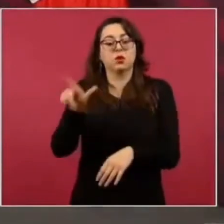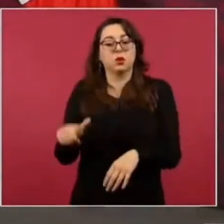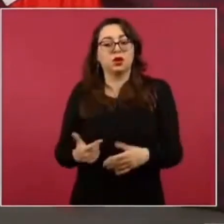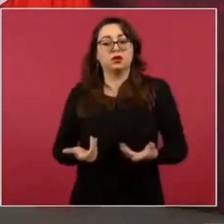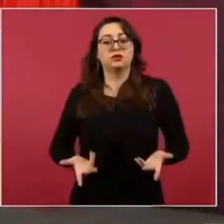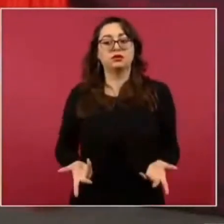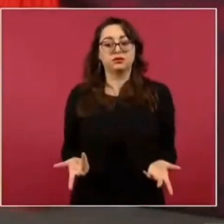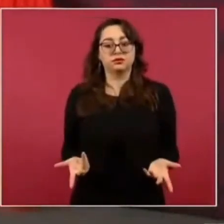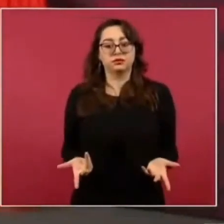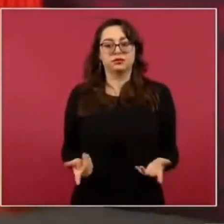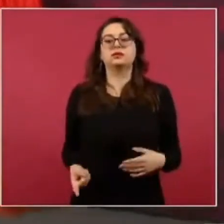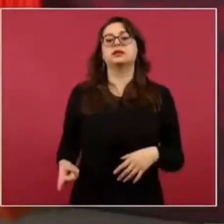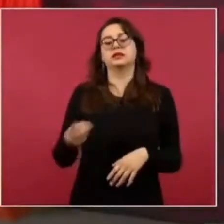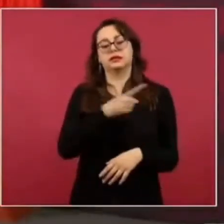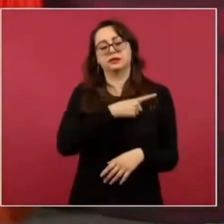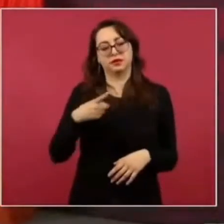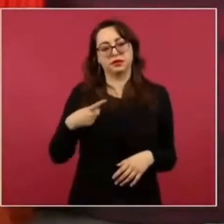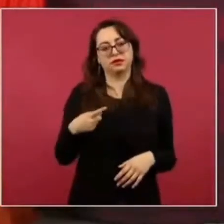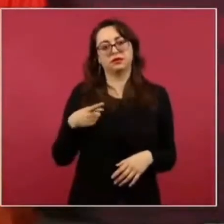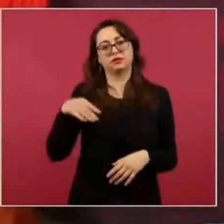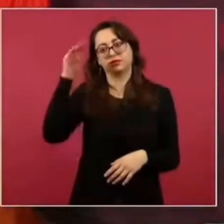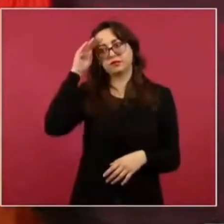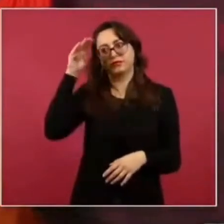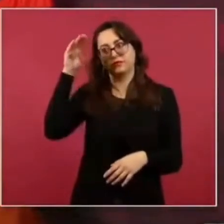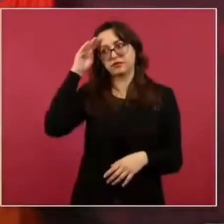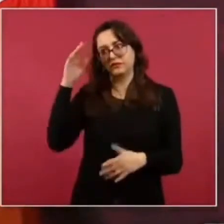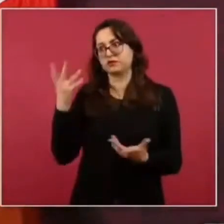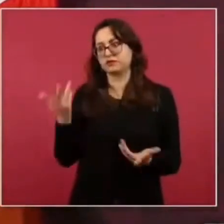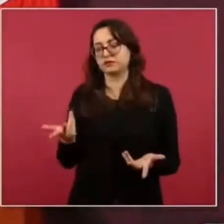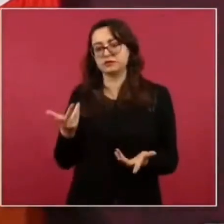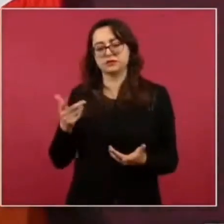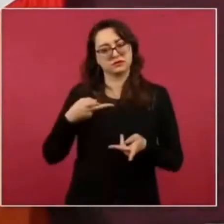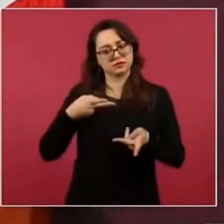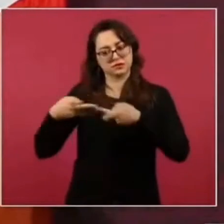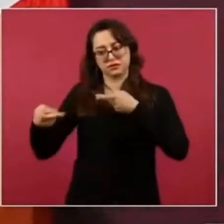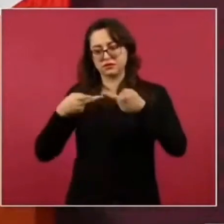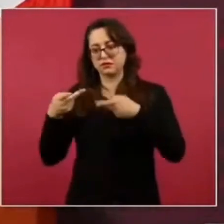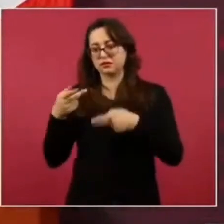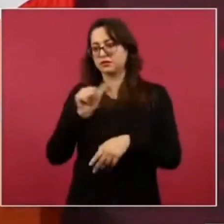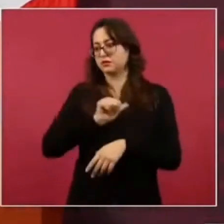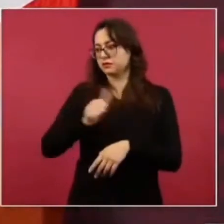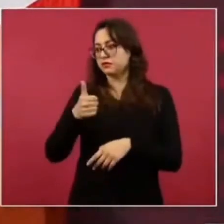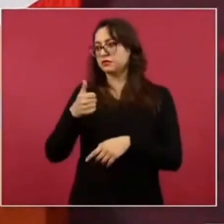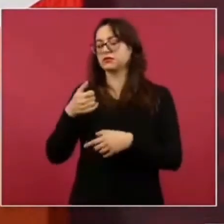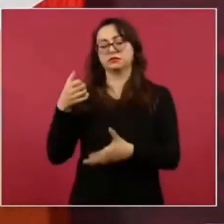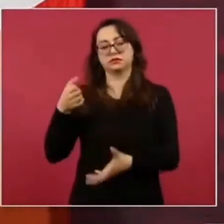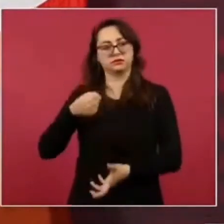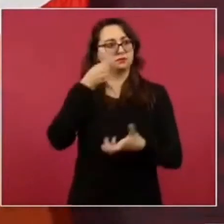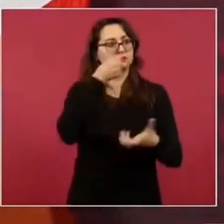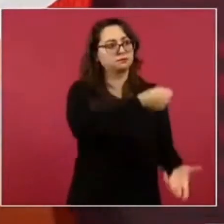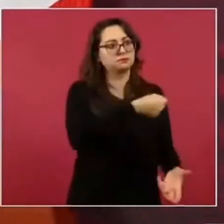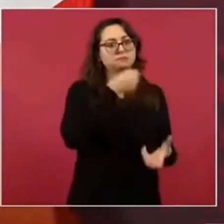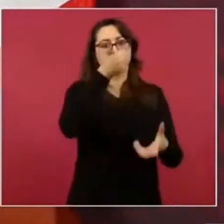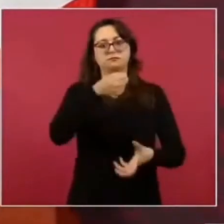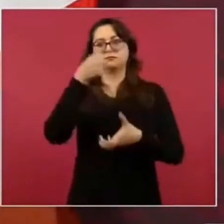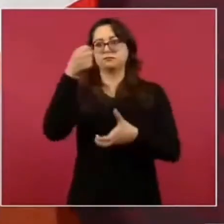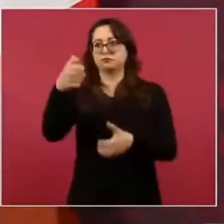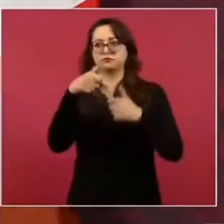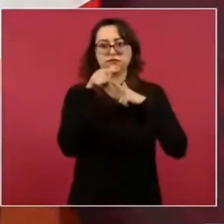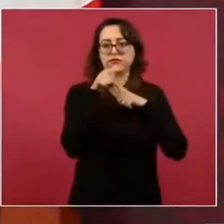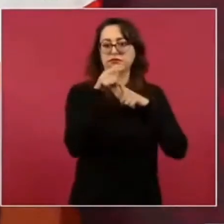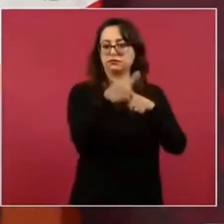pensar en otras, no dejar de invertir para seguir